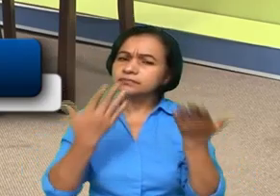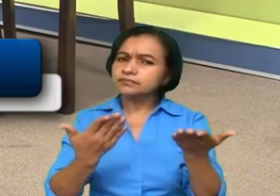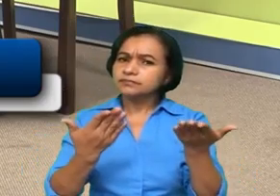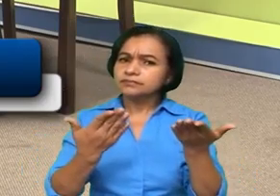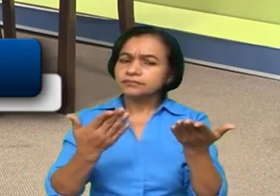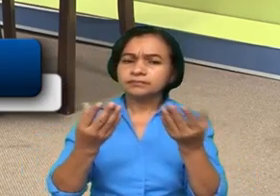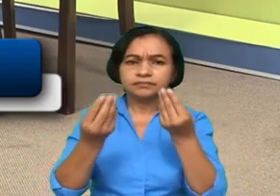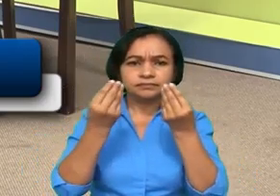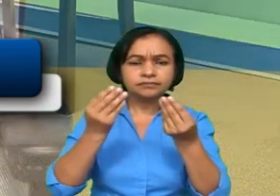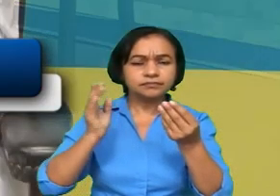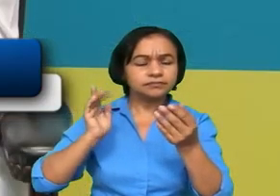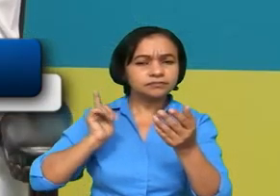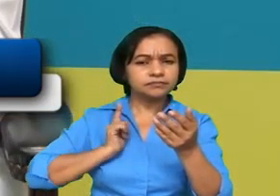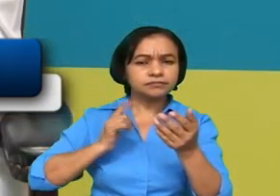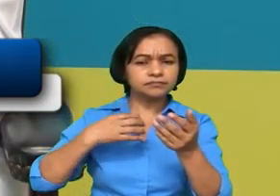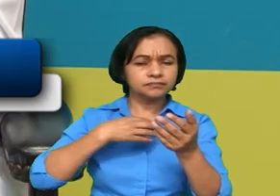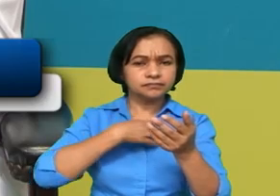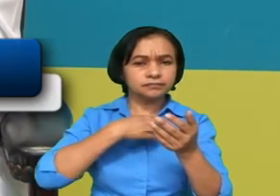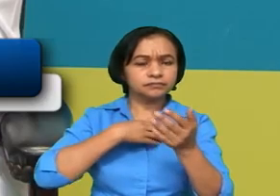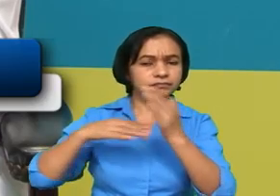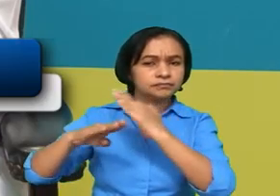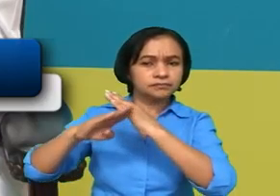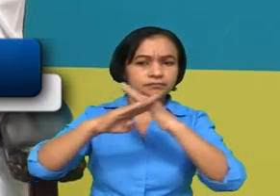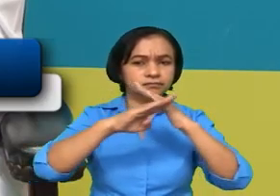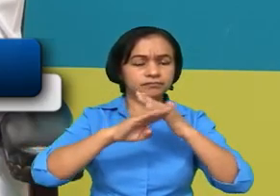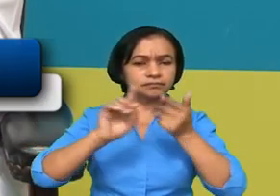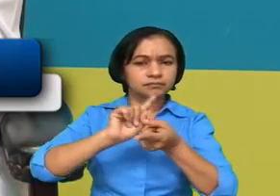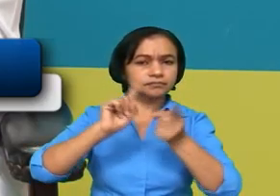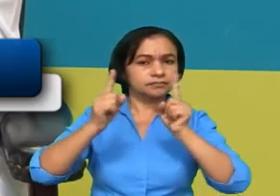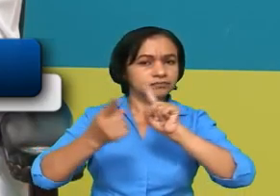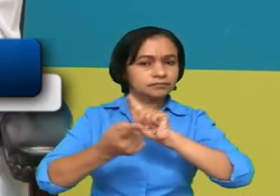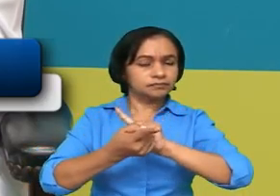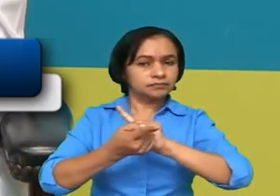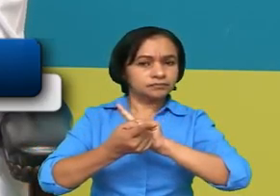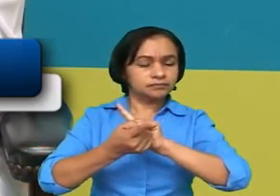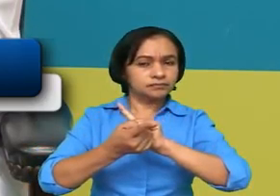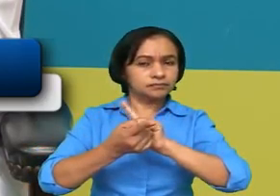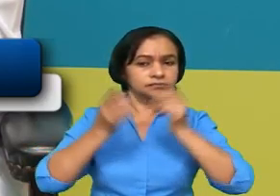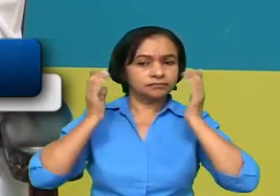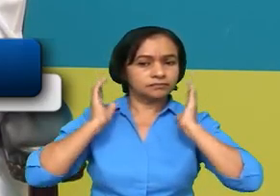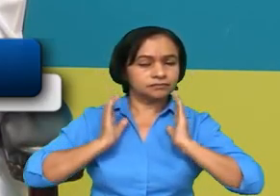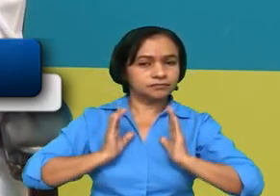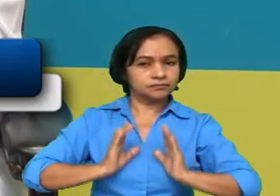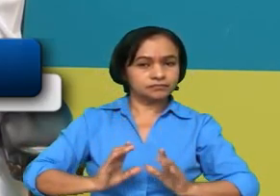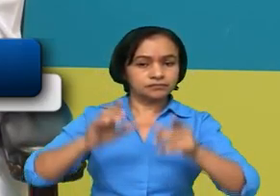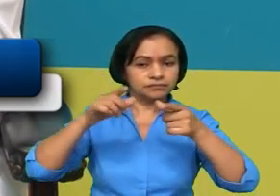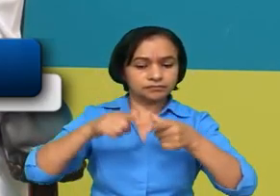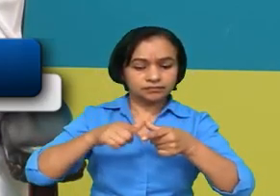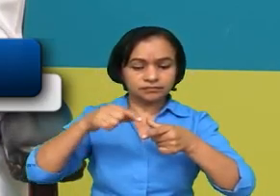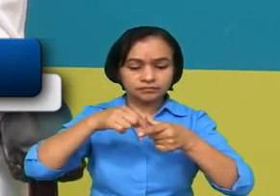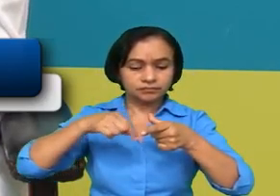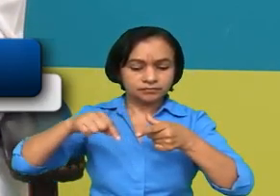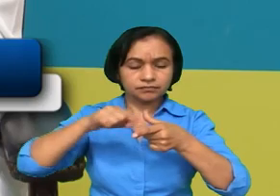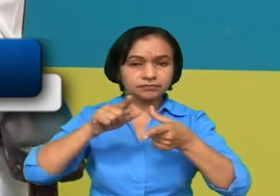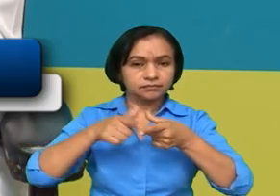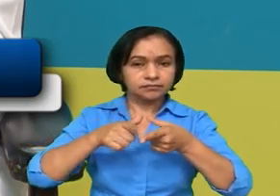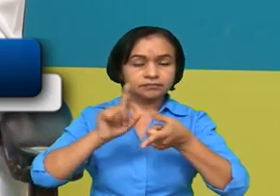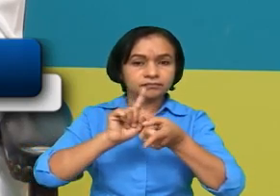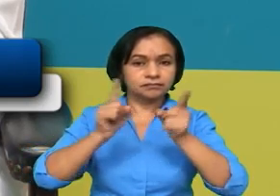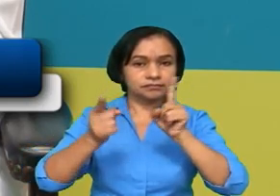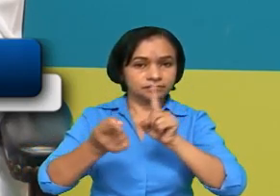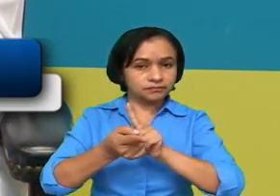como mecanismo de acción cambiar todo lo que es el microambiente de lo que es la vagina, del tejido